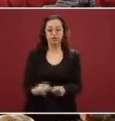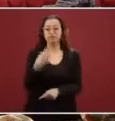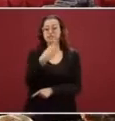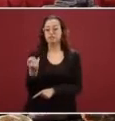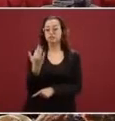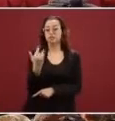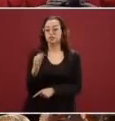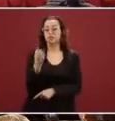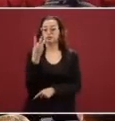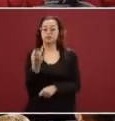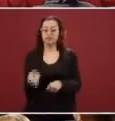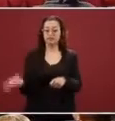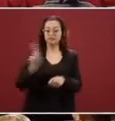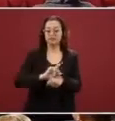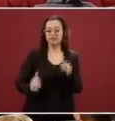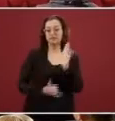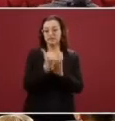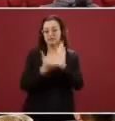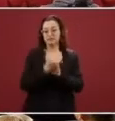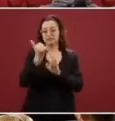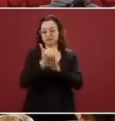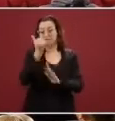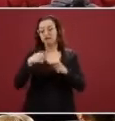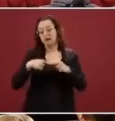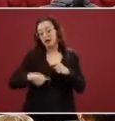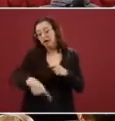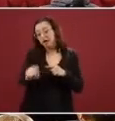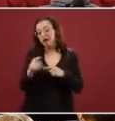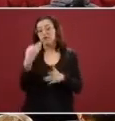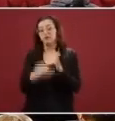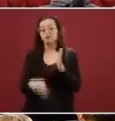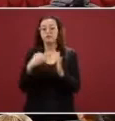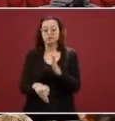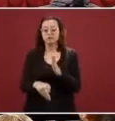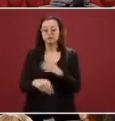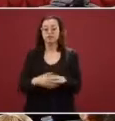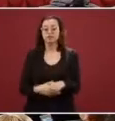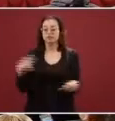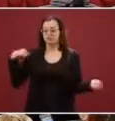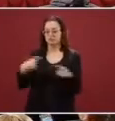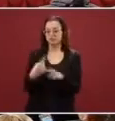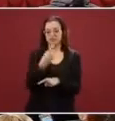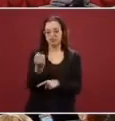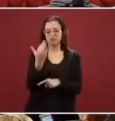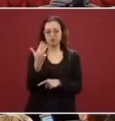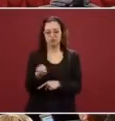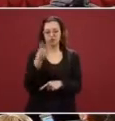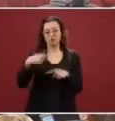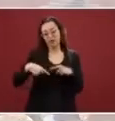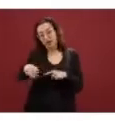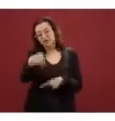de ejecución. Restan por… La siguiente lámina, por favor. Llevamos 153 días de ejecución y